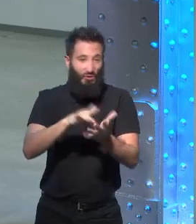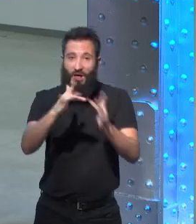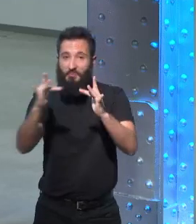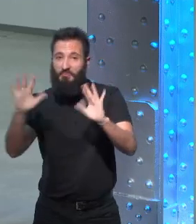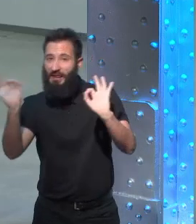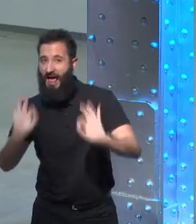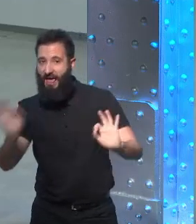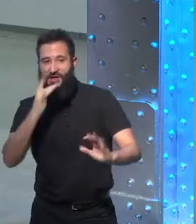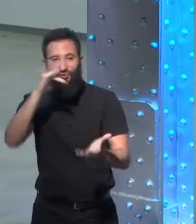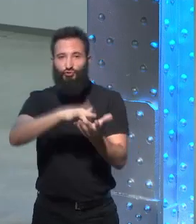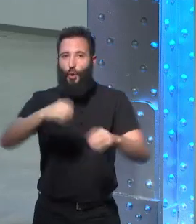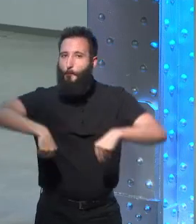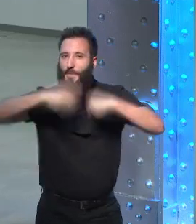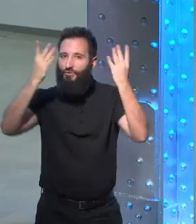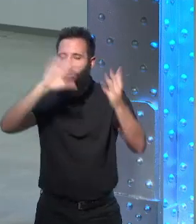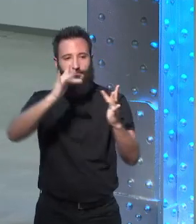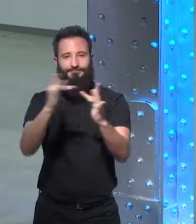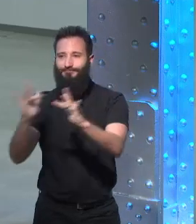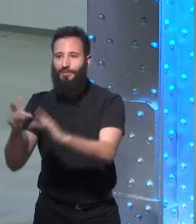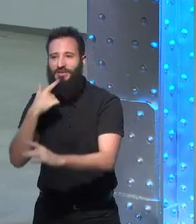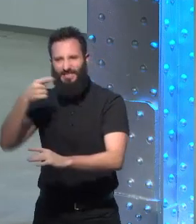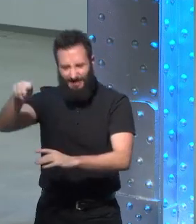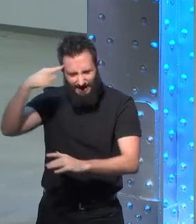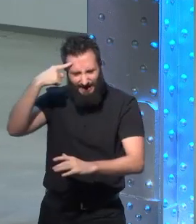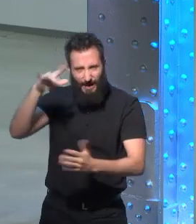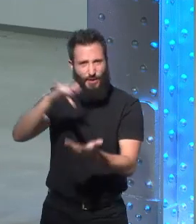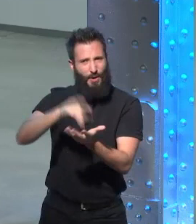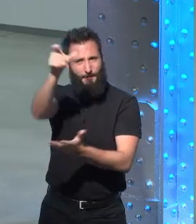mundo virtual y saben perfectamente quiénes son